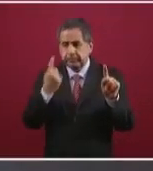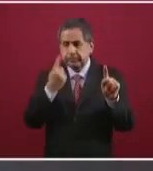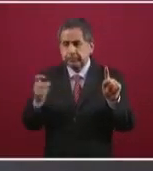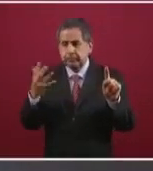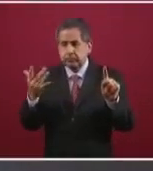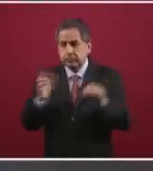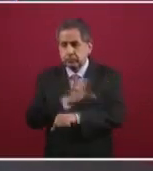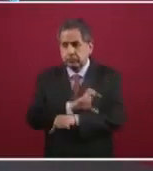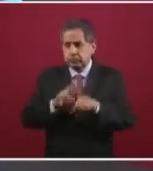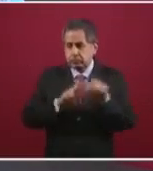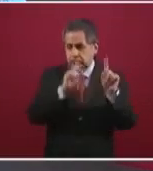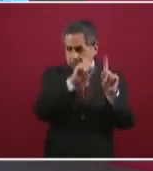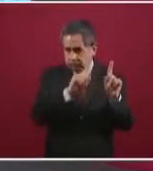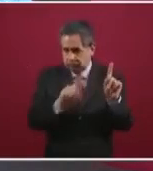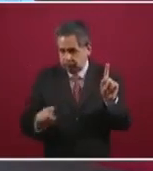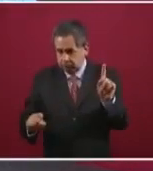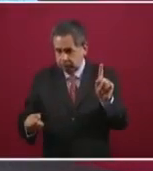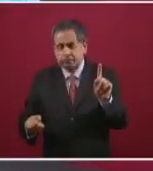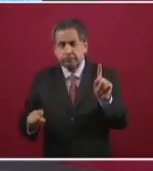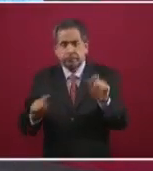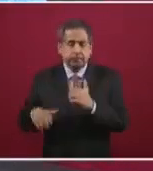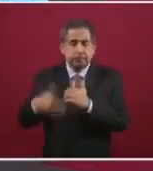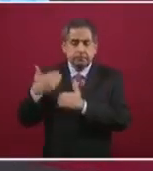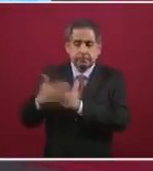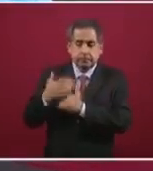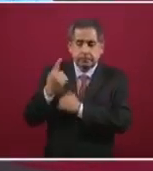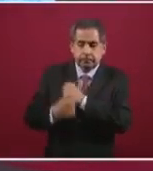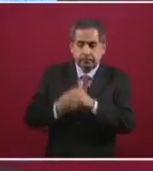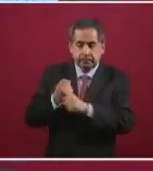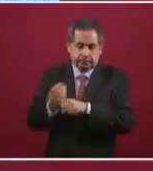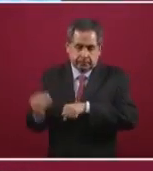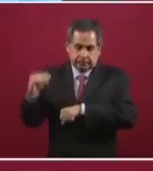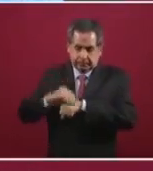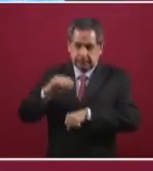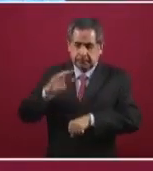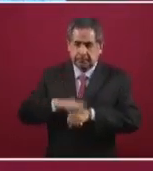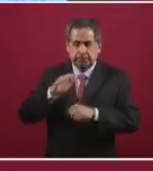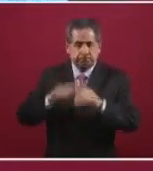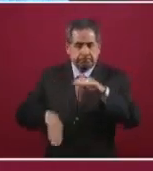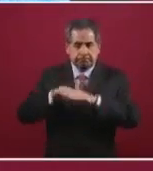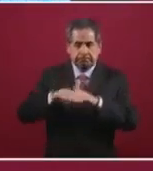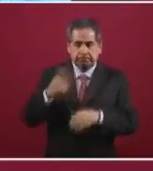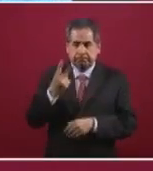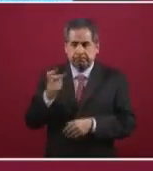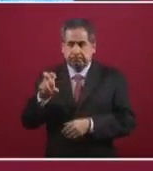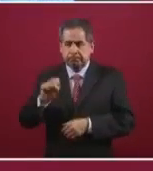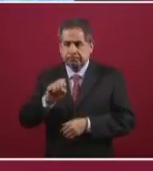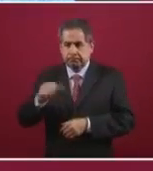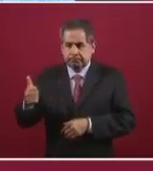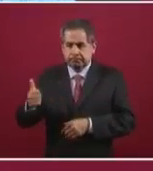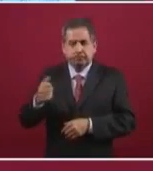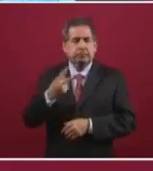coordinaciones y ampliamos para el año próximo a 266,